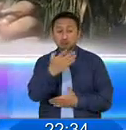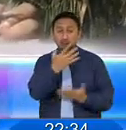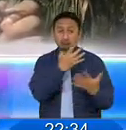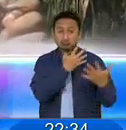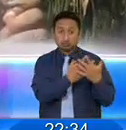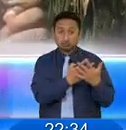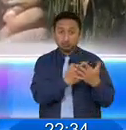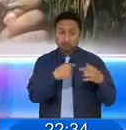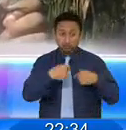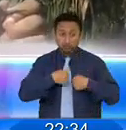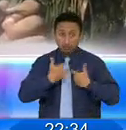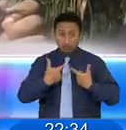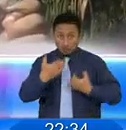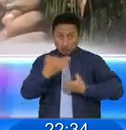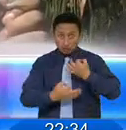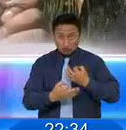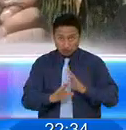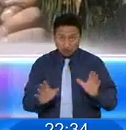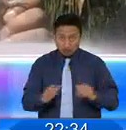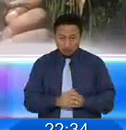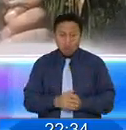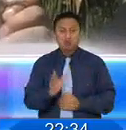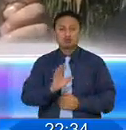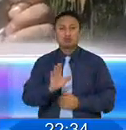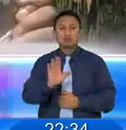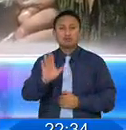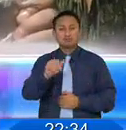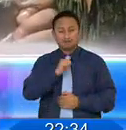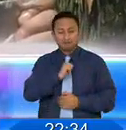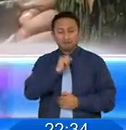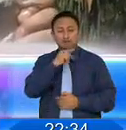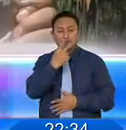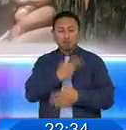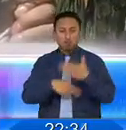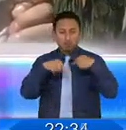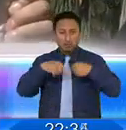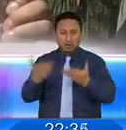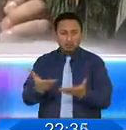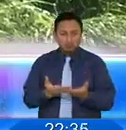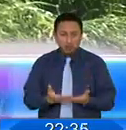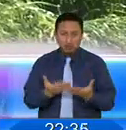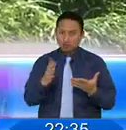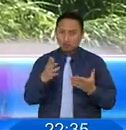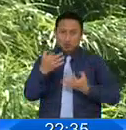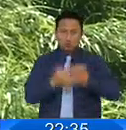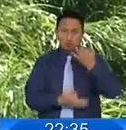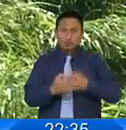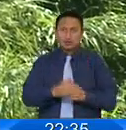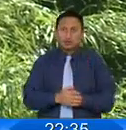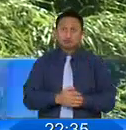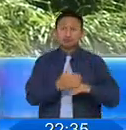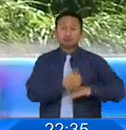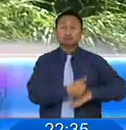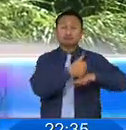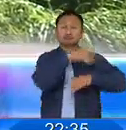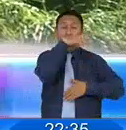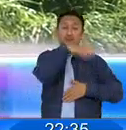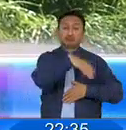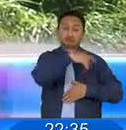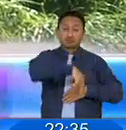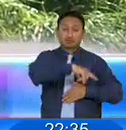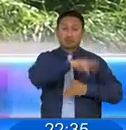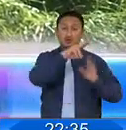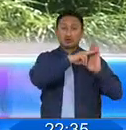que me hayan hecho justicia. Sin que me devuelvan a mi hija Juliana no es justicia. La sala penal de la Corte Provincial, entre las